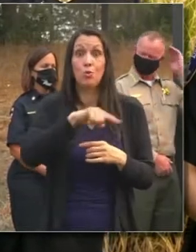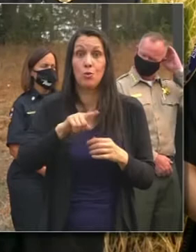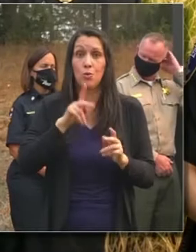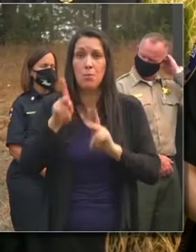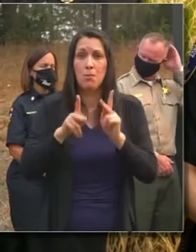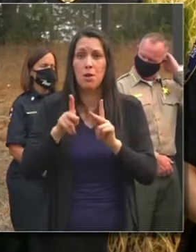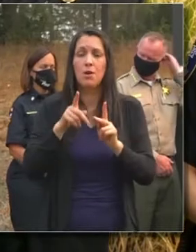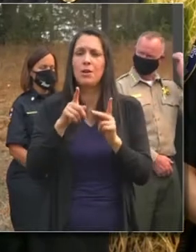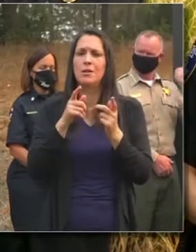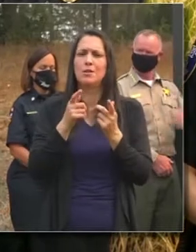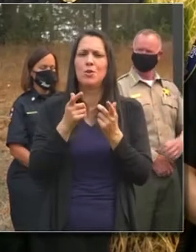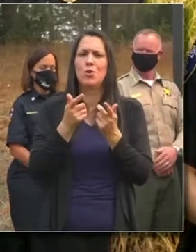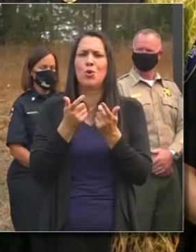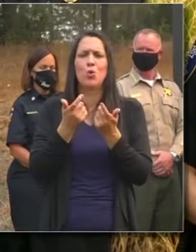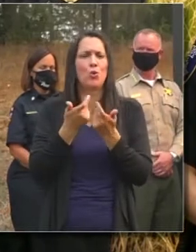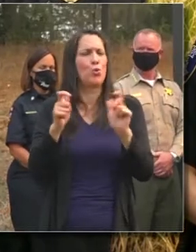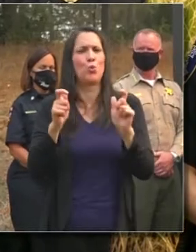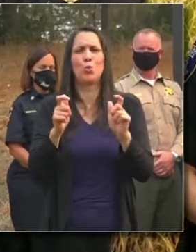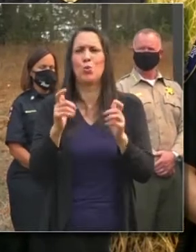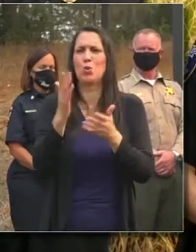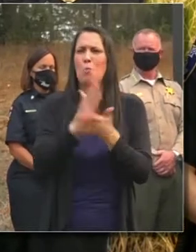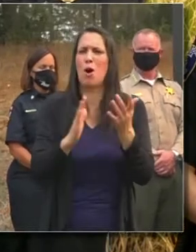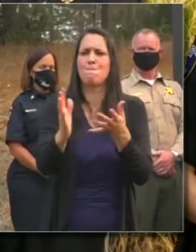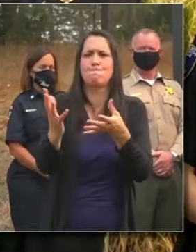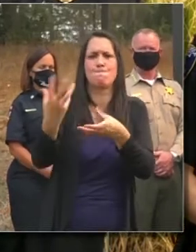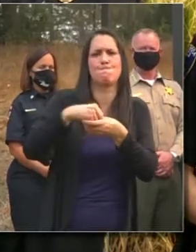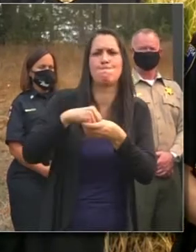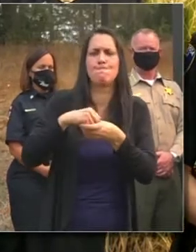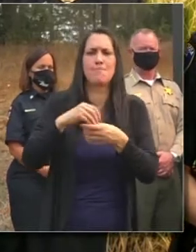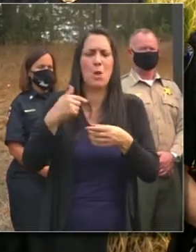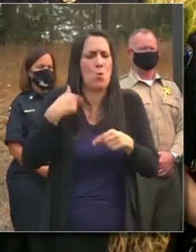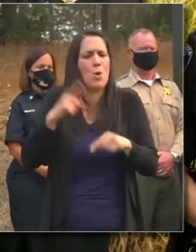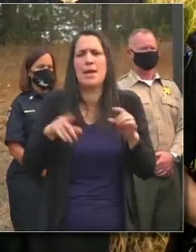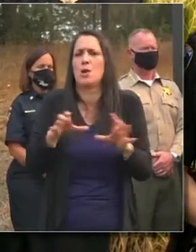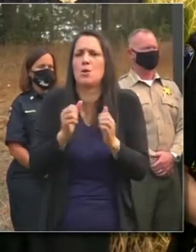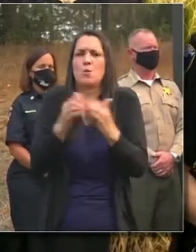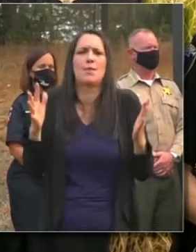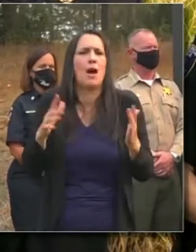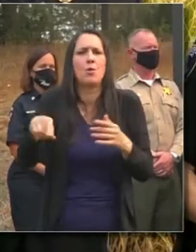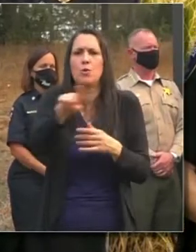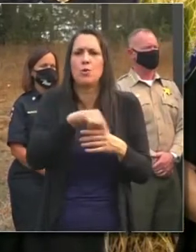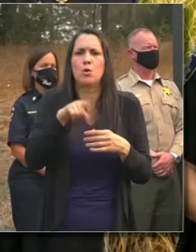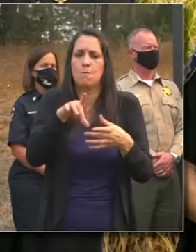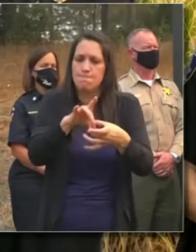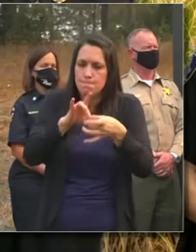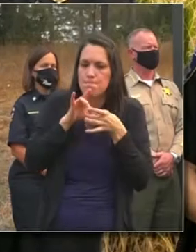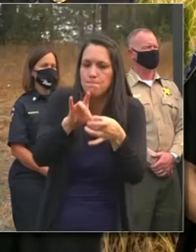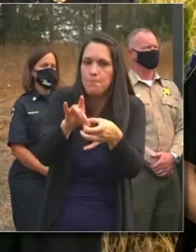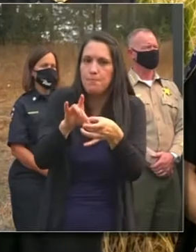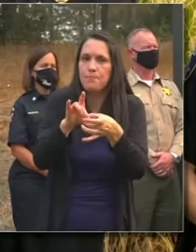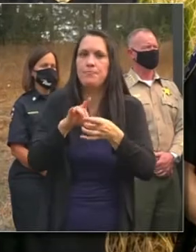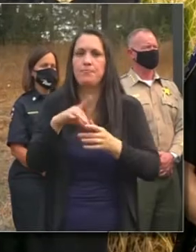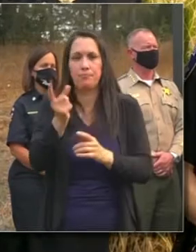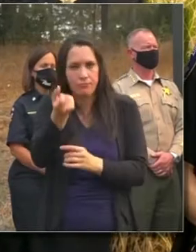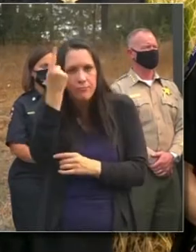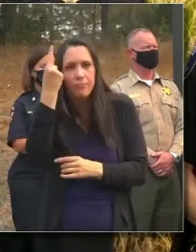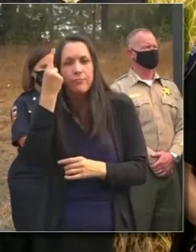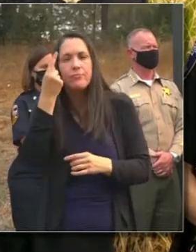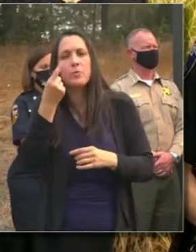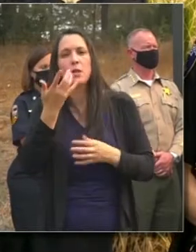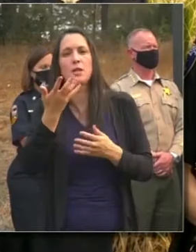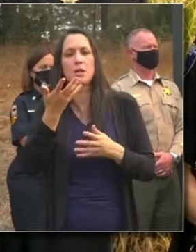y ustedes que son el público son gran parte de este esfuerzo no podemos hacer esto sin ustedes su cooperación su comprensión